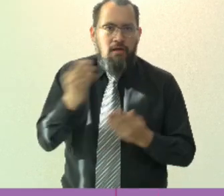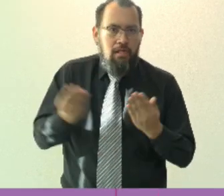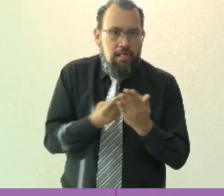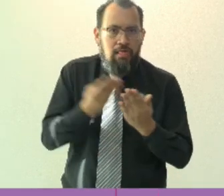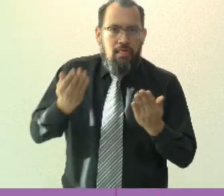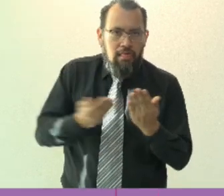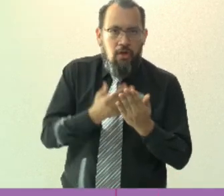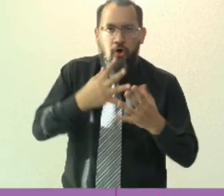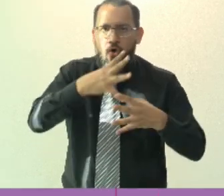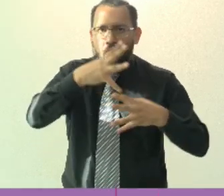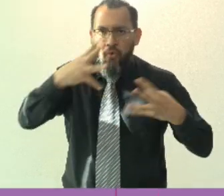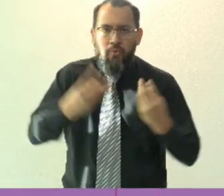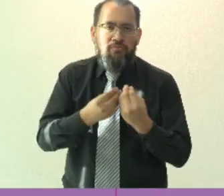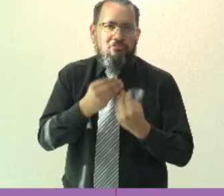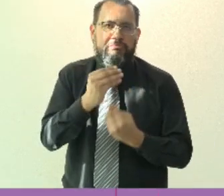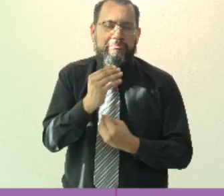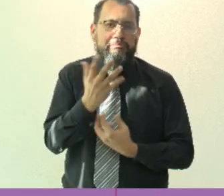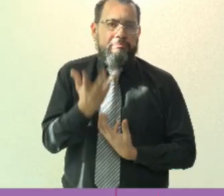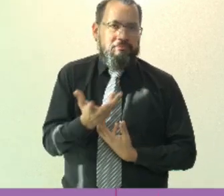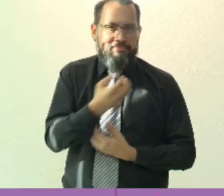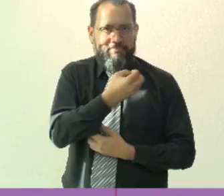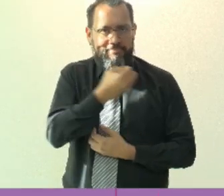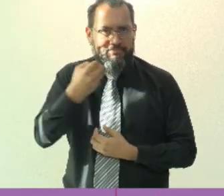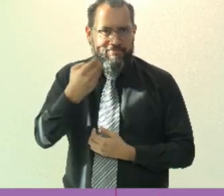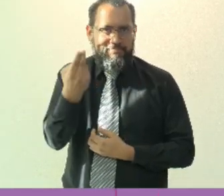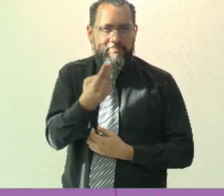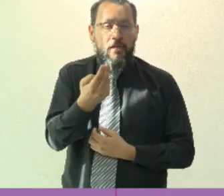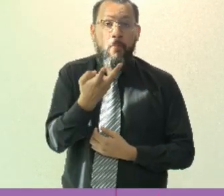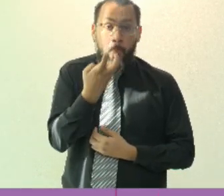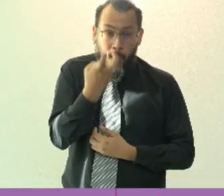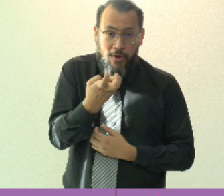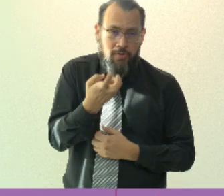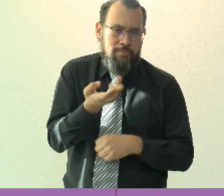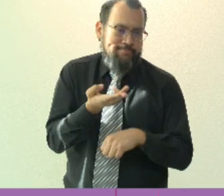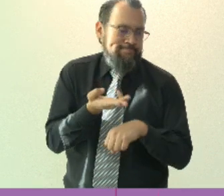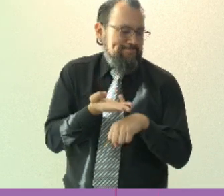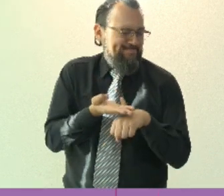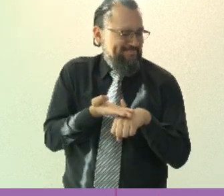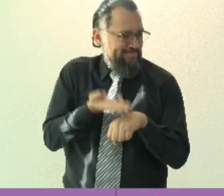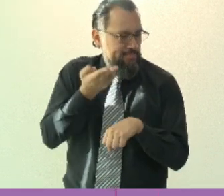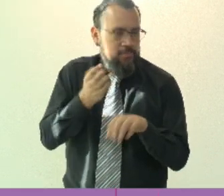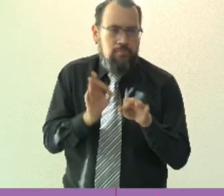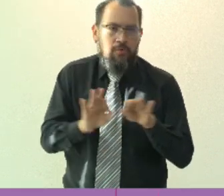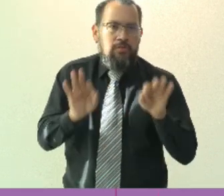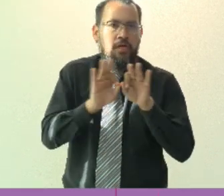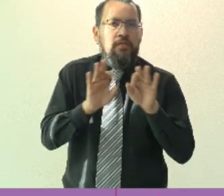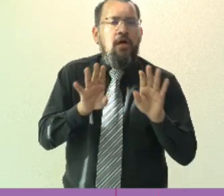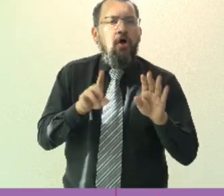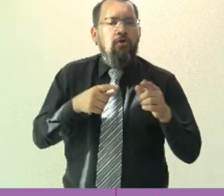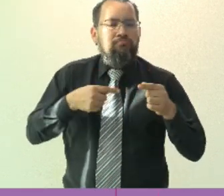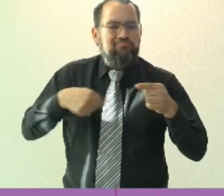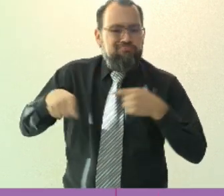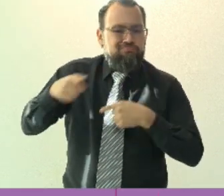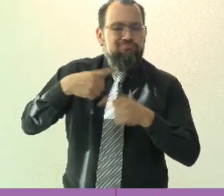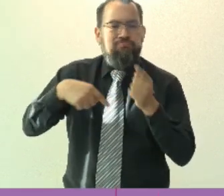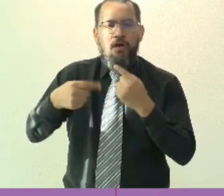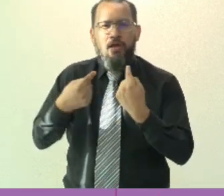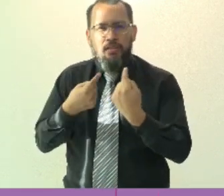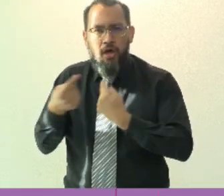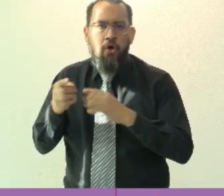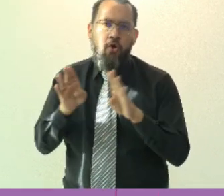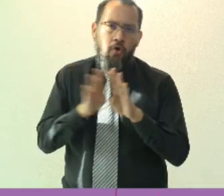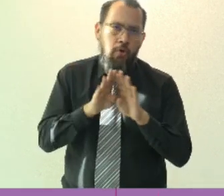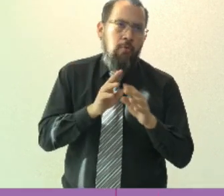nuestros expedientes. Es por eso que es muy importante que desde la gestión documental, desde la producción